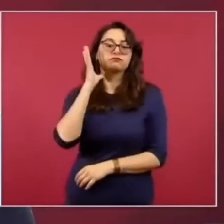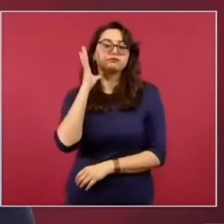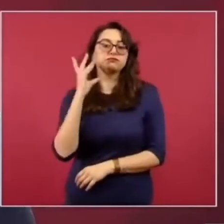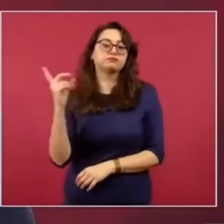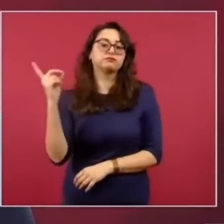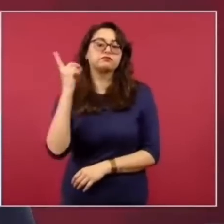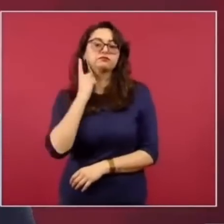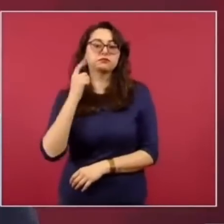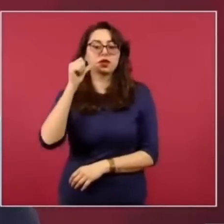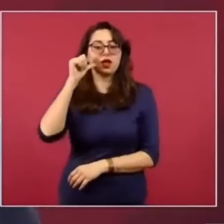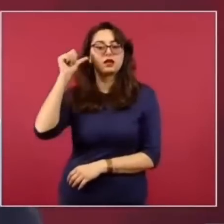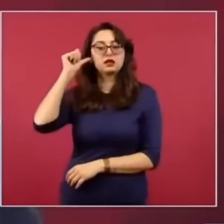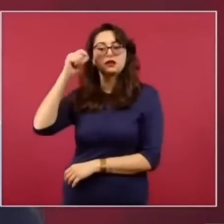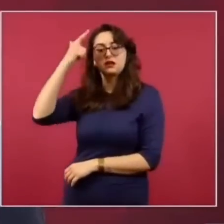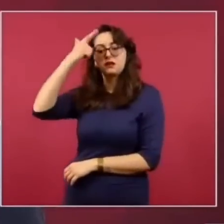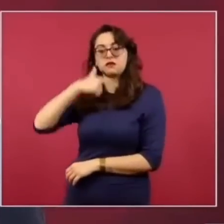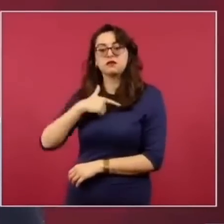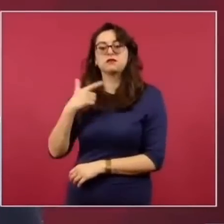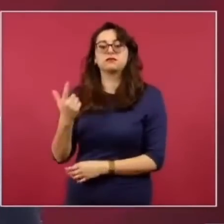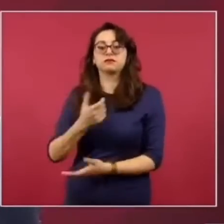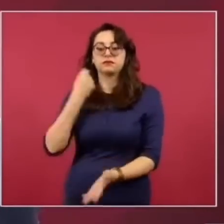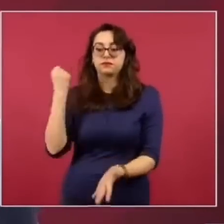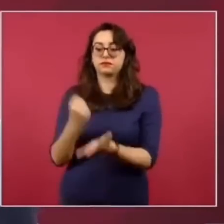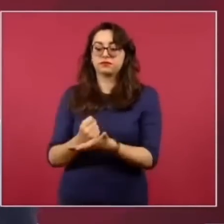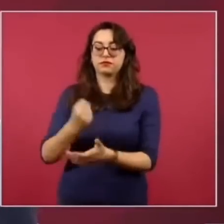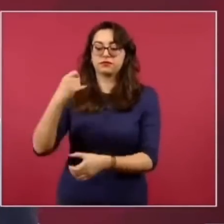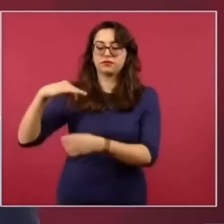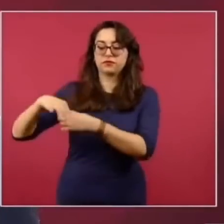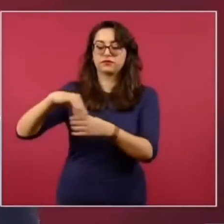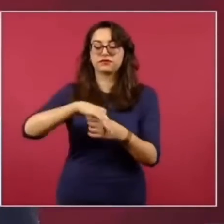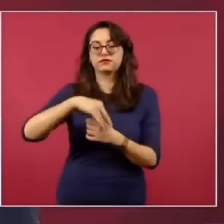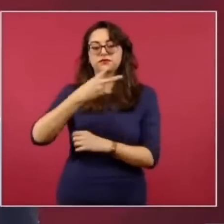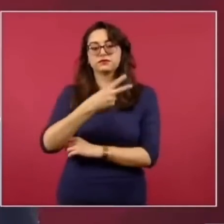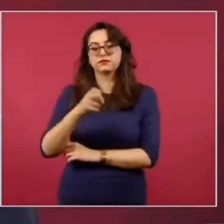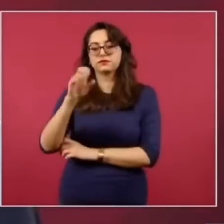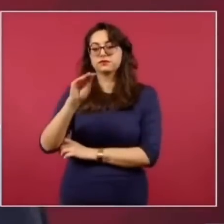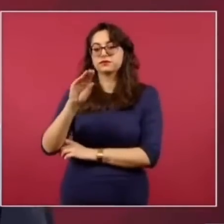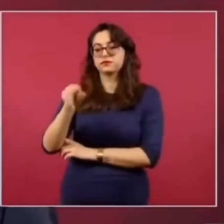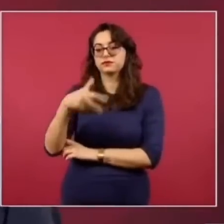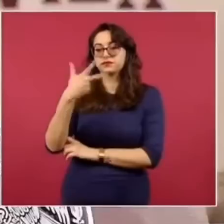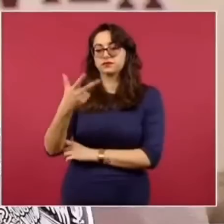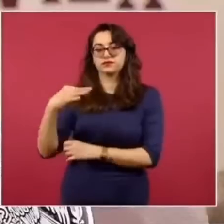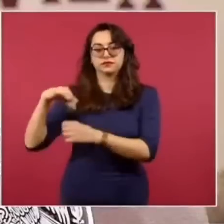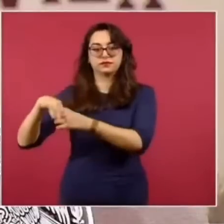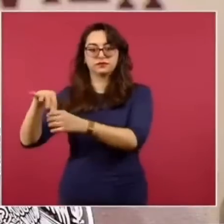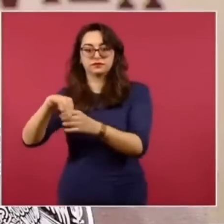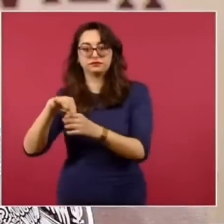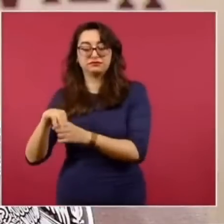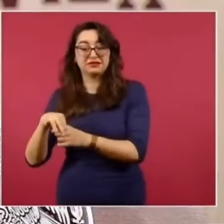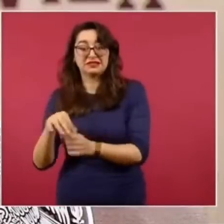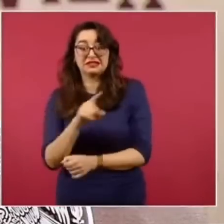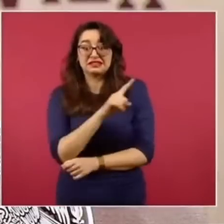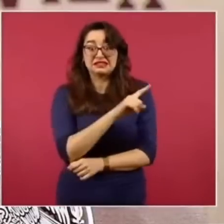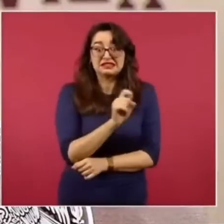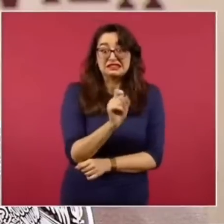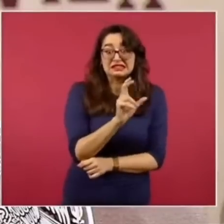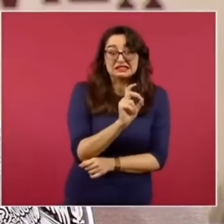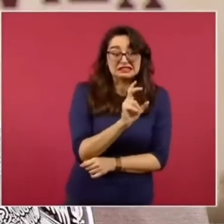aprobó con una mayoría de 298 votos en favor y 139 en